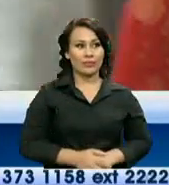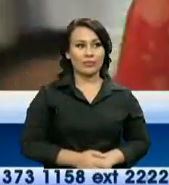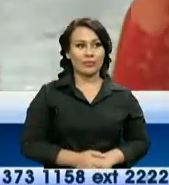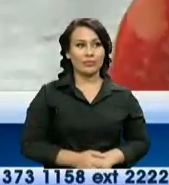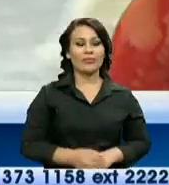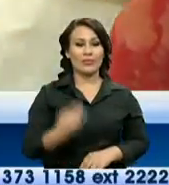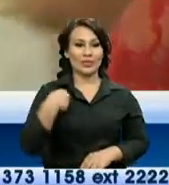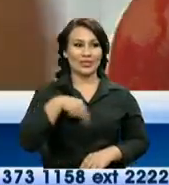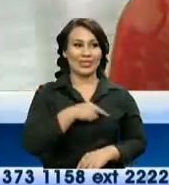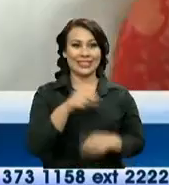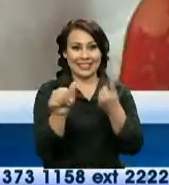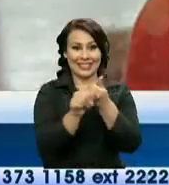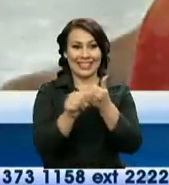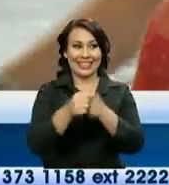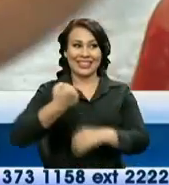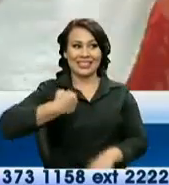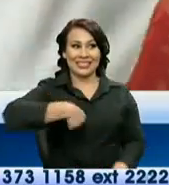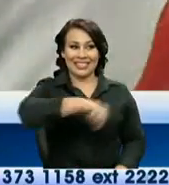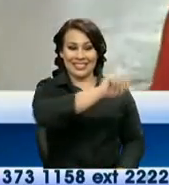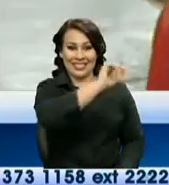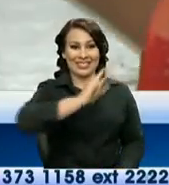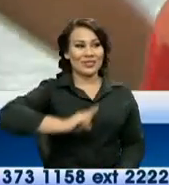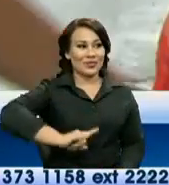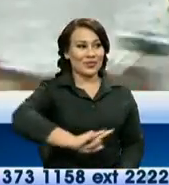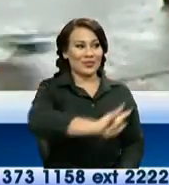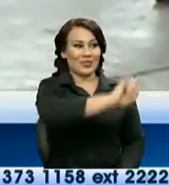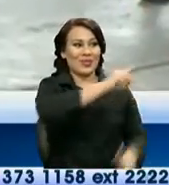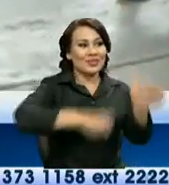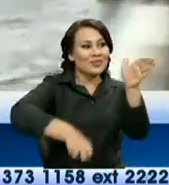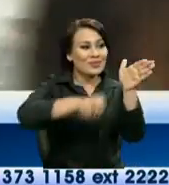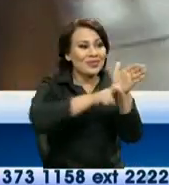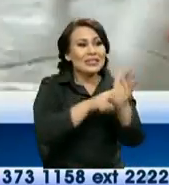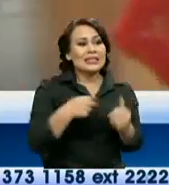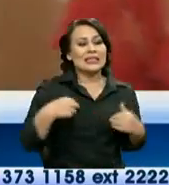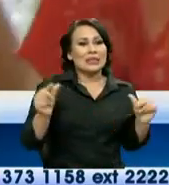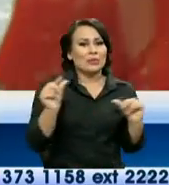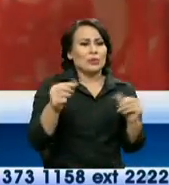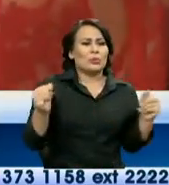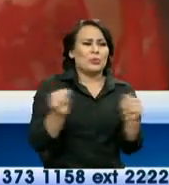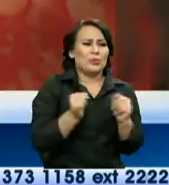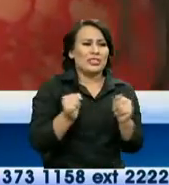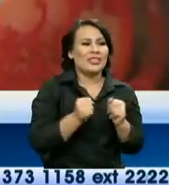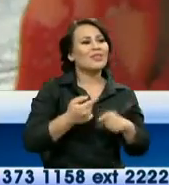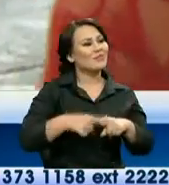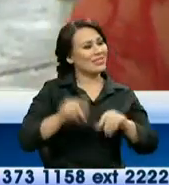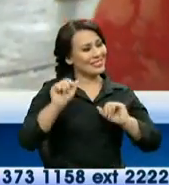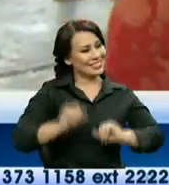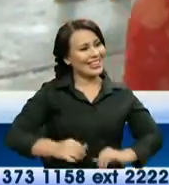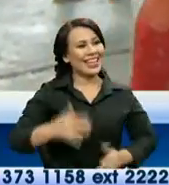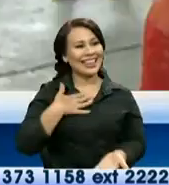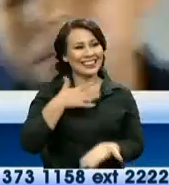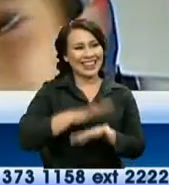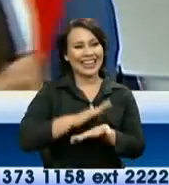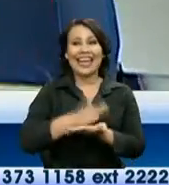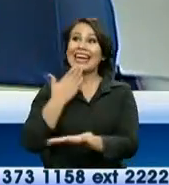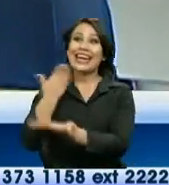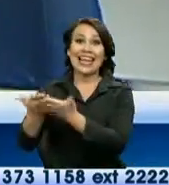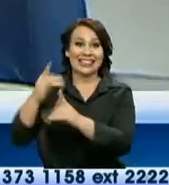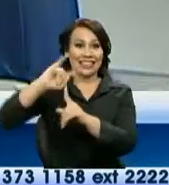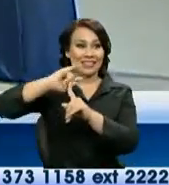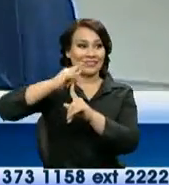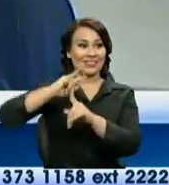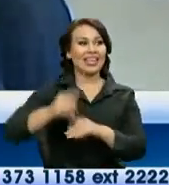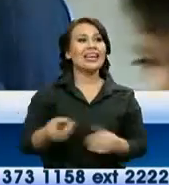instantes nos vamos a subir al avión. Estoy un poco nerviosa, pero sí nos va a ir muy bien y agradezco a la FAE. Una vez arriba